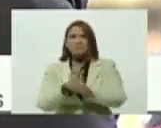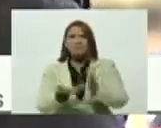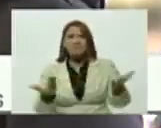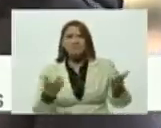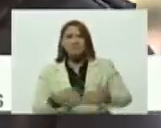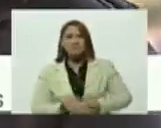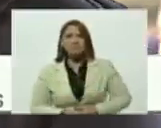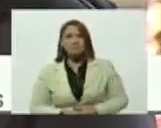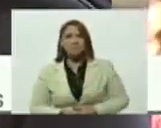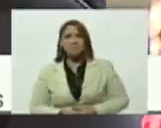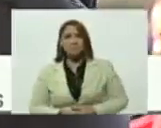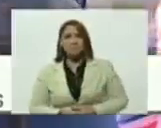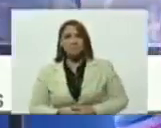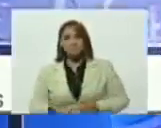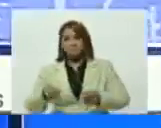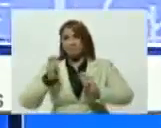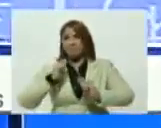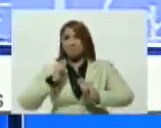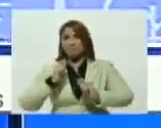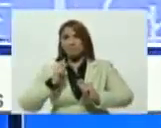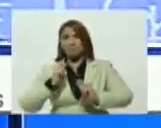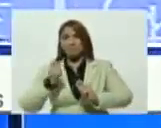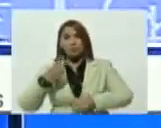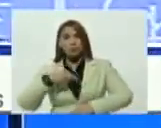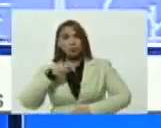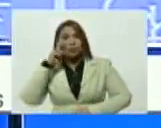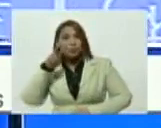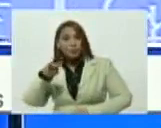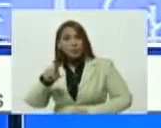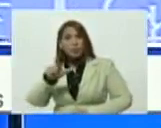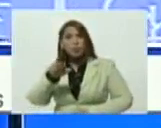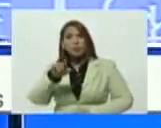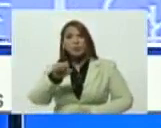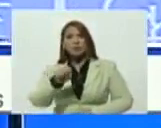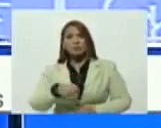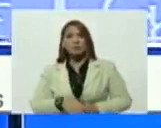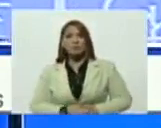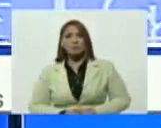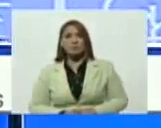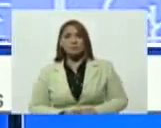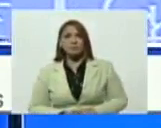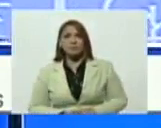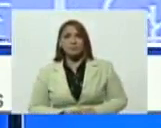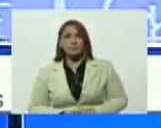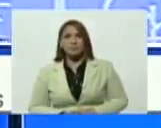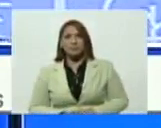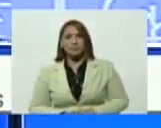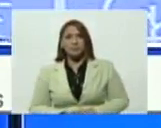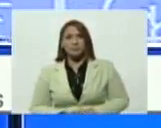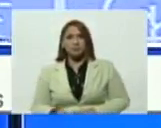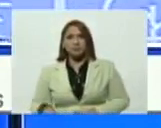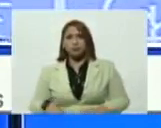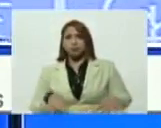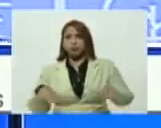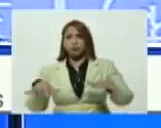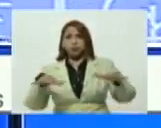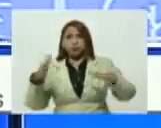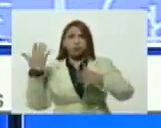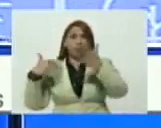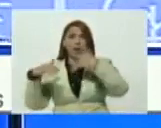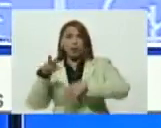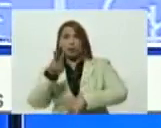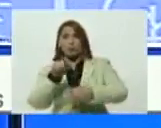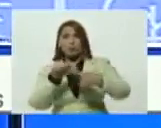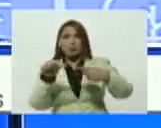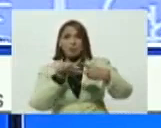ya. Lo vimos a Luis José en las inundaciones hace 2 semanas. Estábamos